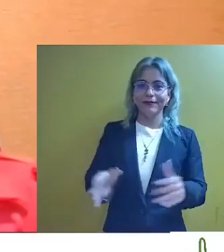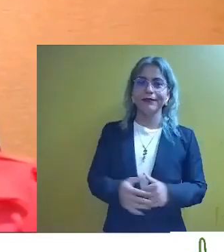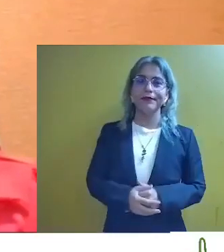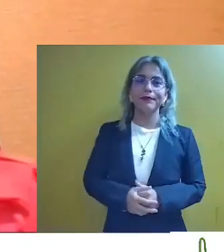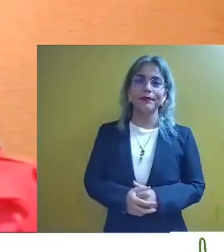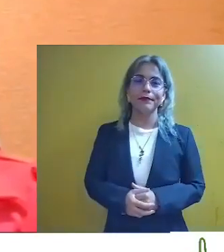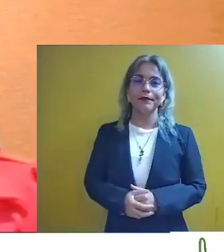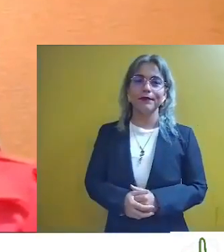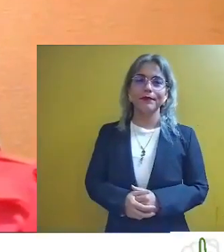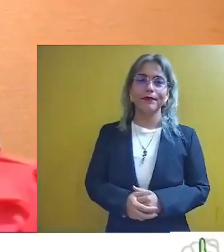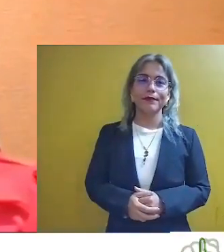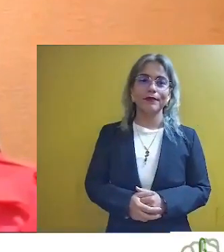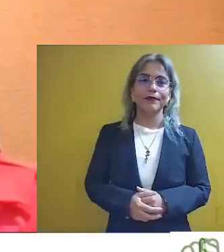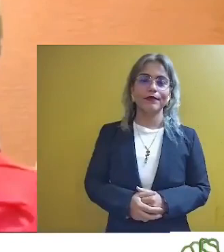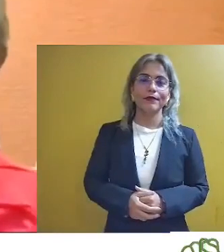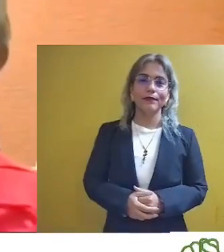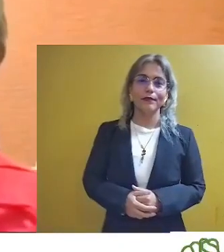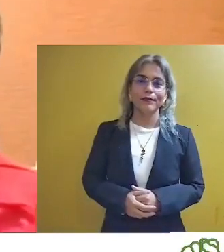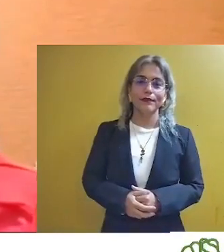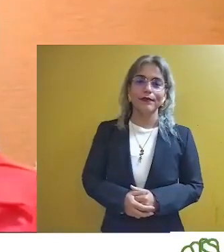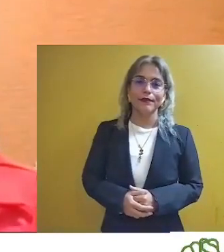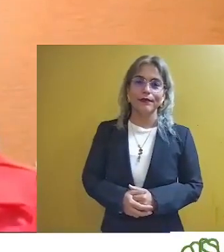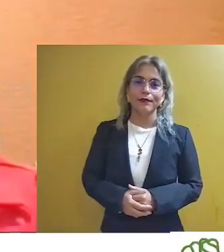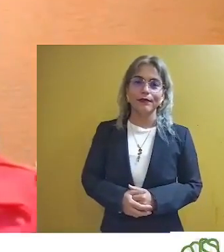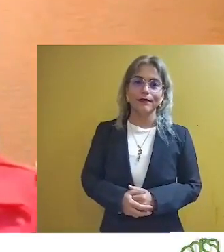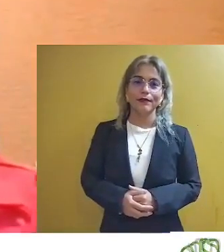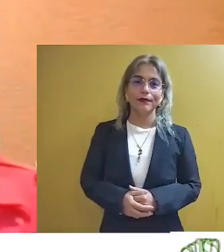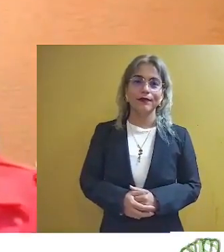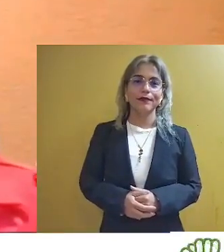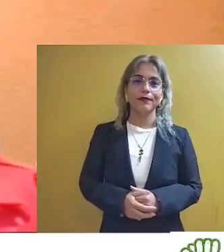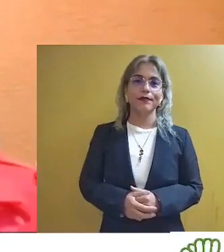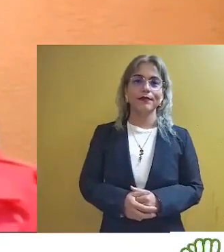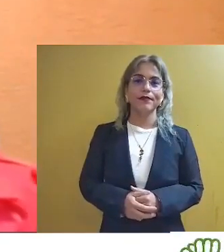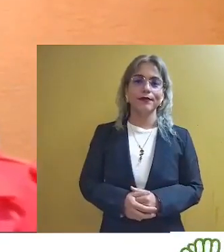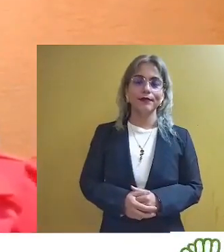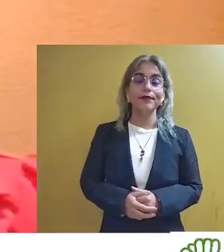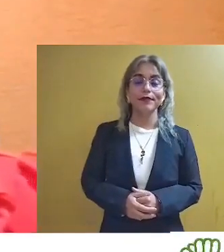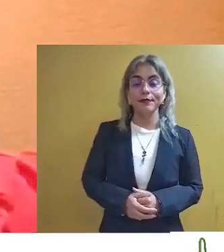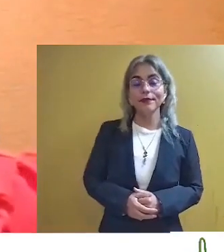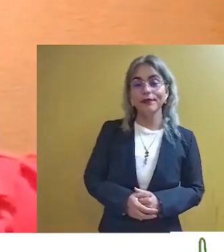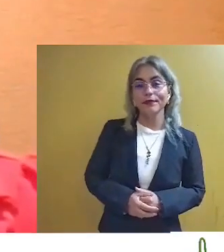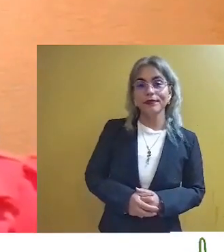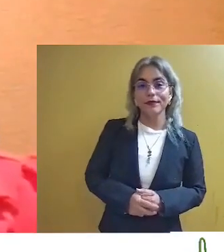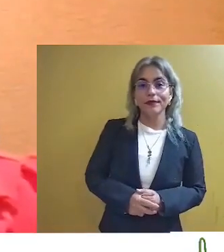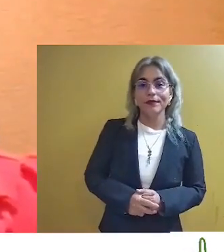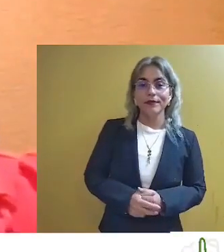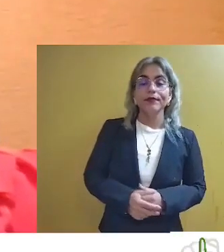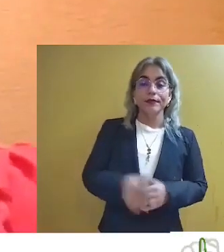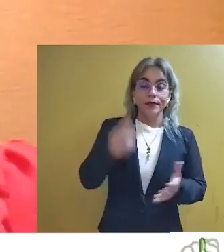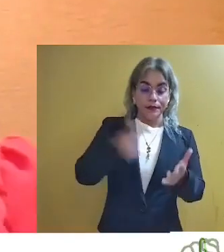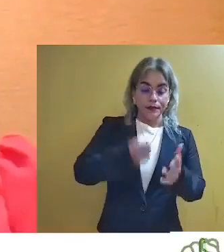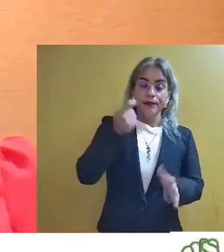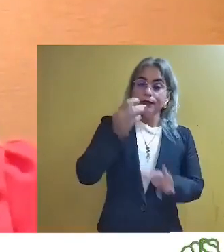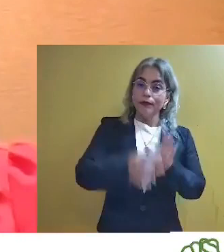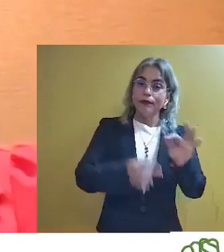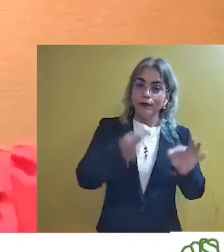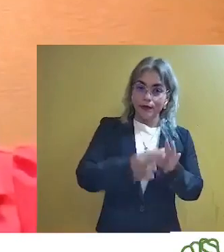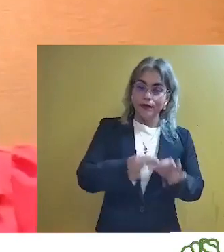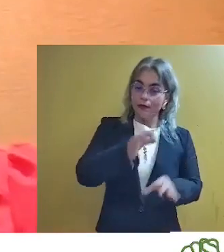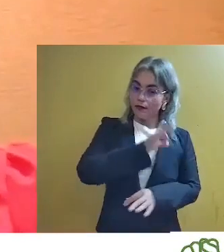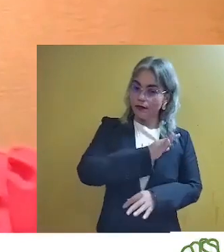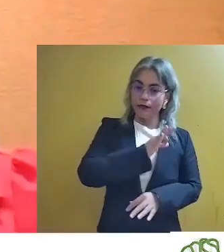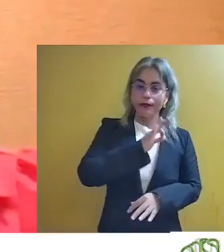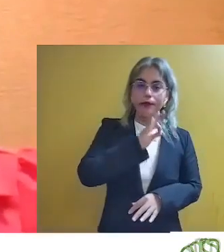e insisto, yo considero que no existe una imposibilidad jurídica y que se puede dar cumplimiento con medidas